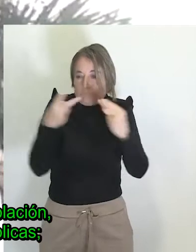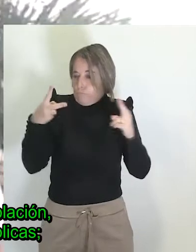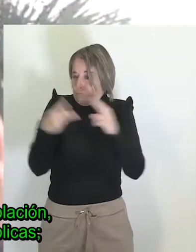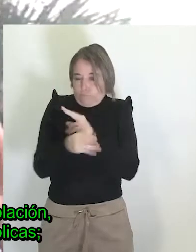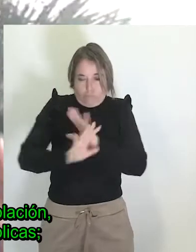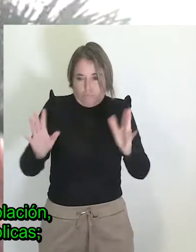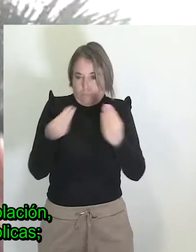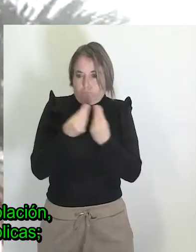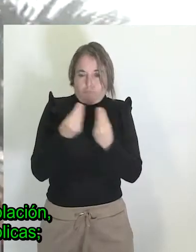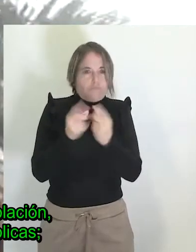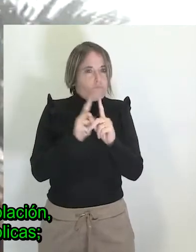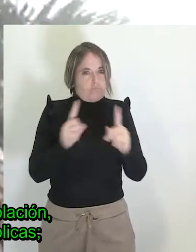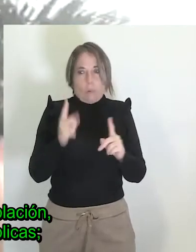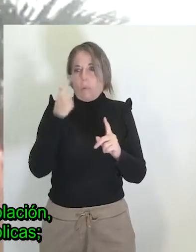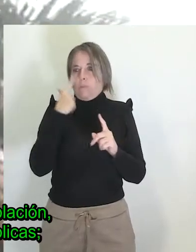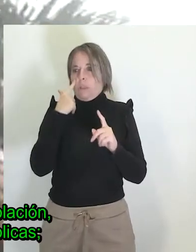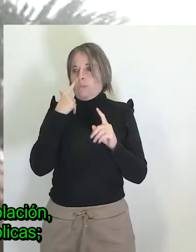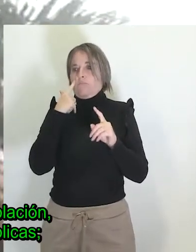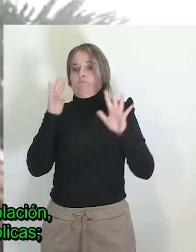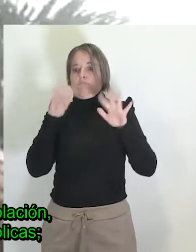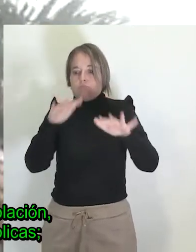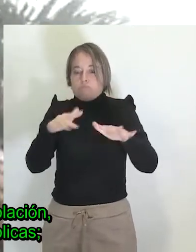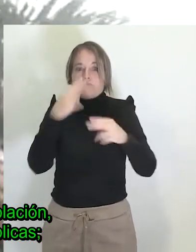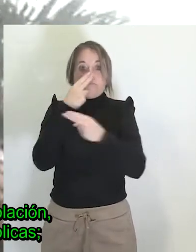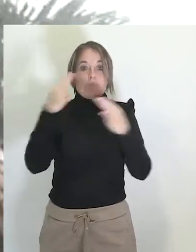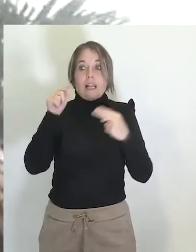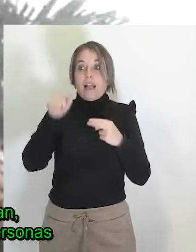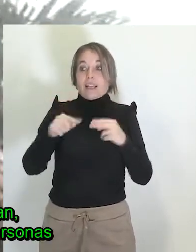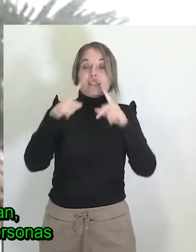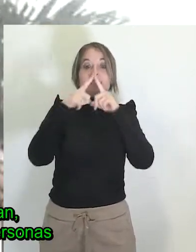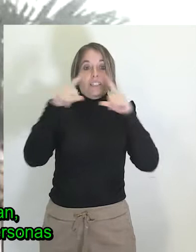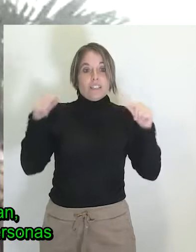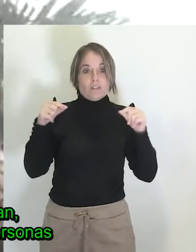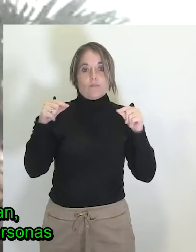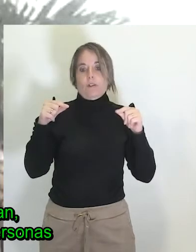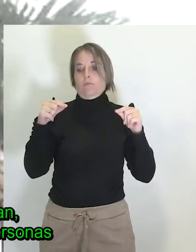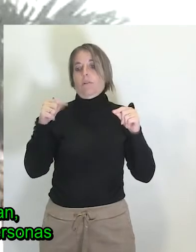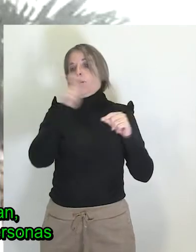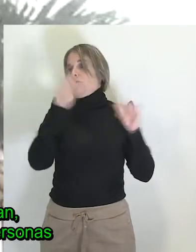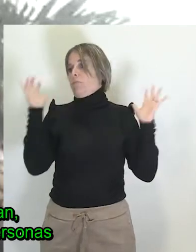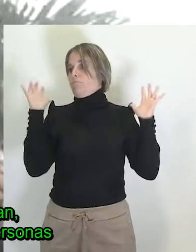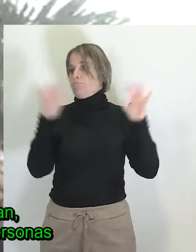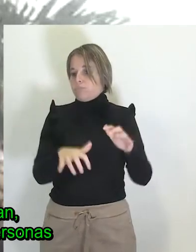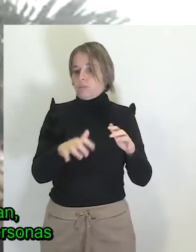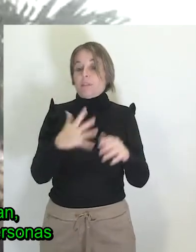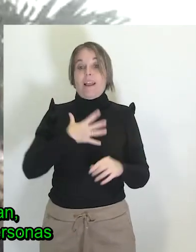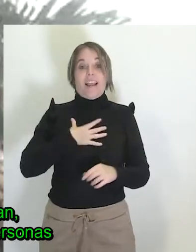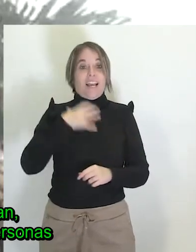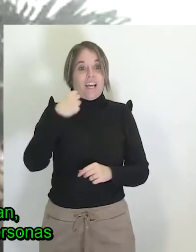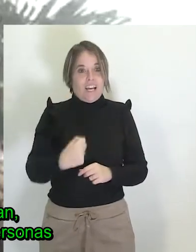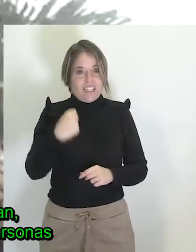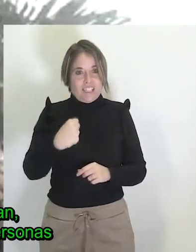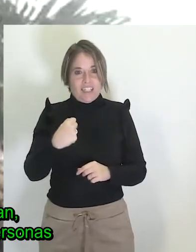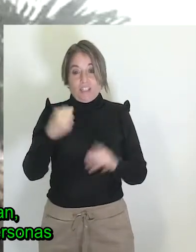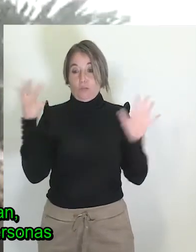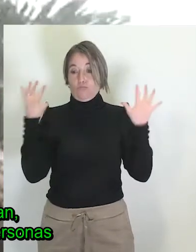gente, a la población, no realizar esas actividades públicas. En Nicaragua se concentraban, las